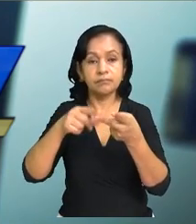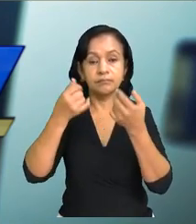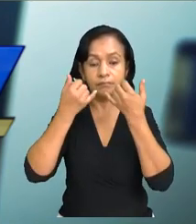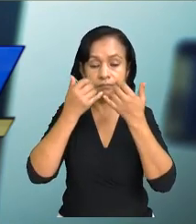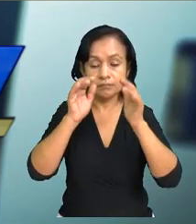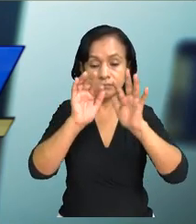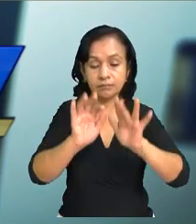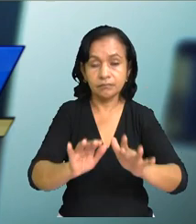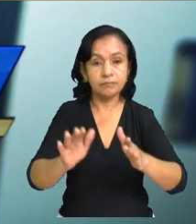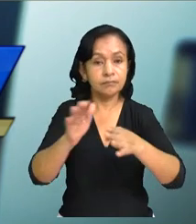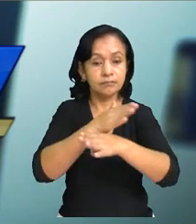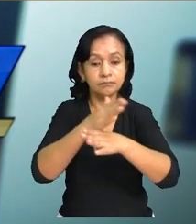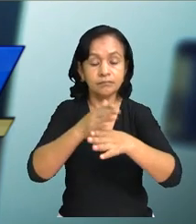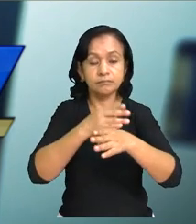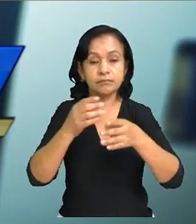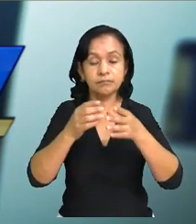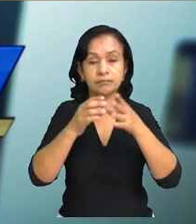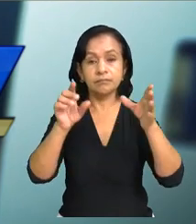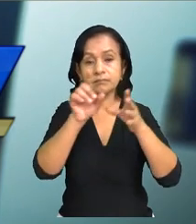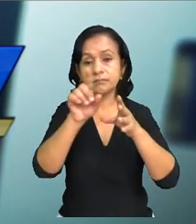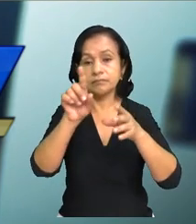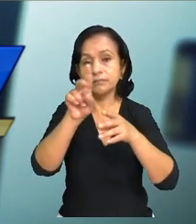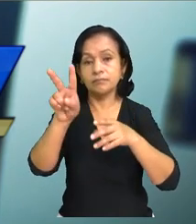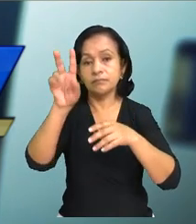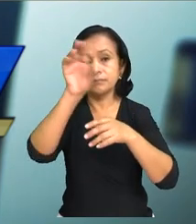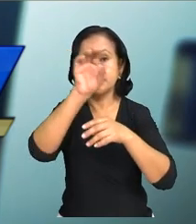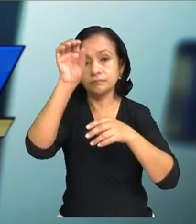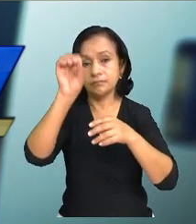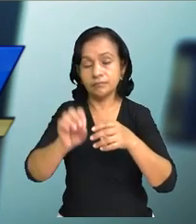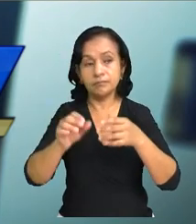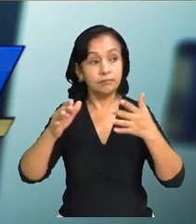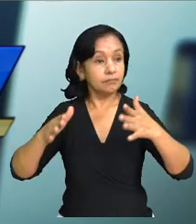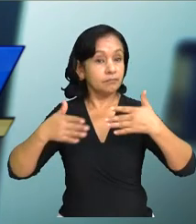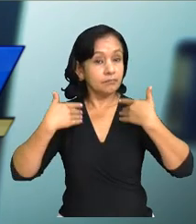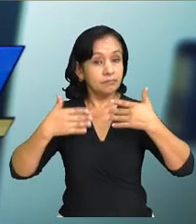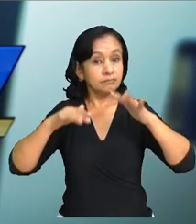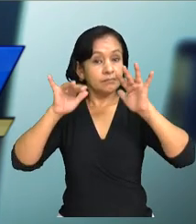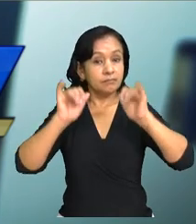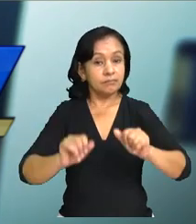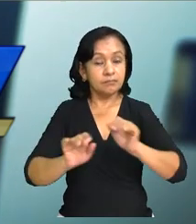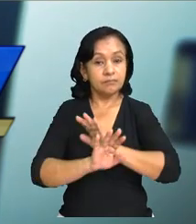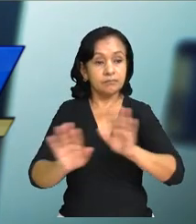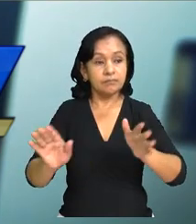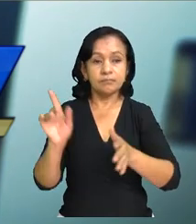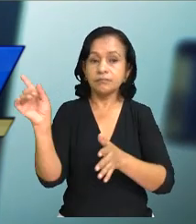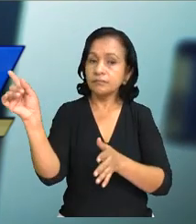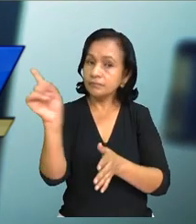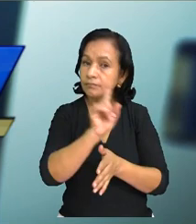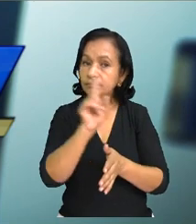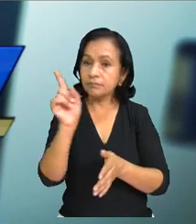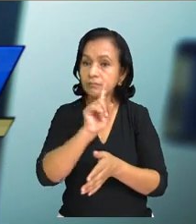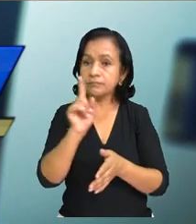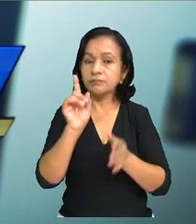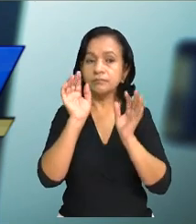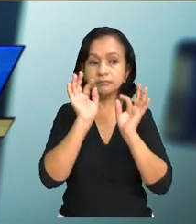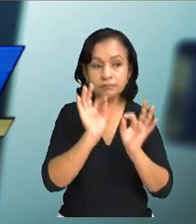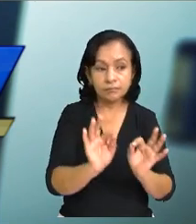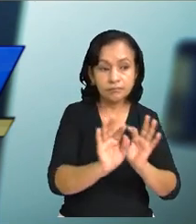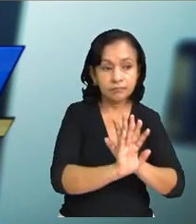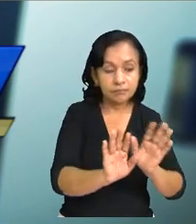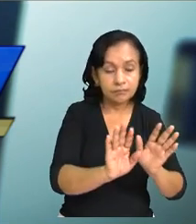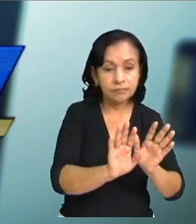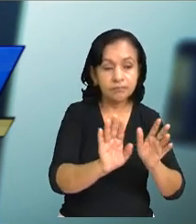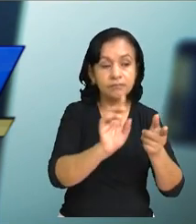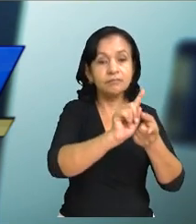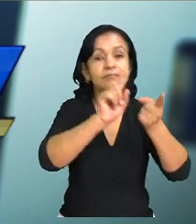informáticos, ir avanzando. Ese 12% no es que ya estamos contentos porque qué bien, están funcionando bien, no. Ah, ya funciona bien, ahora vas a dar